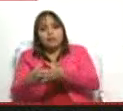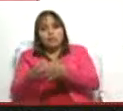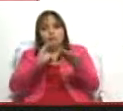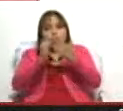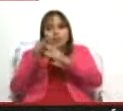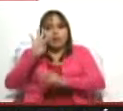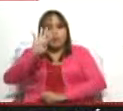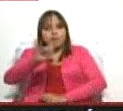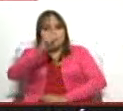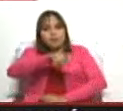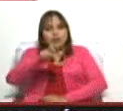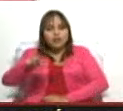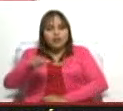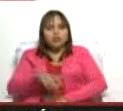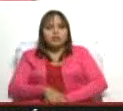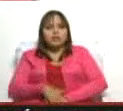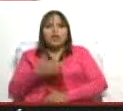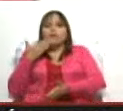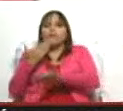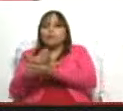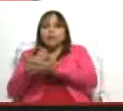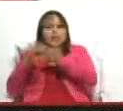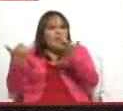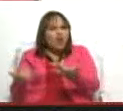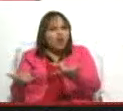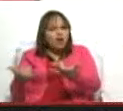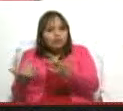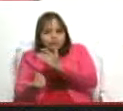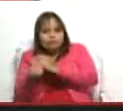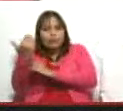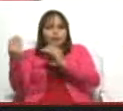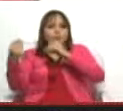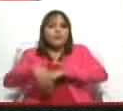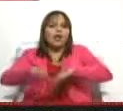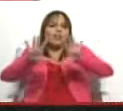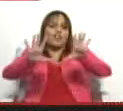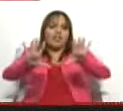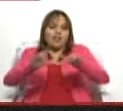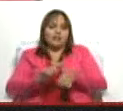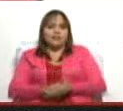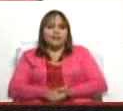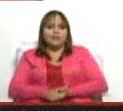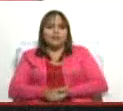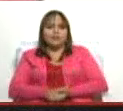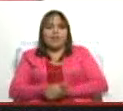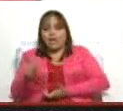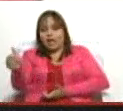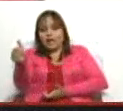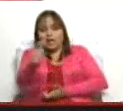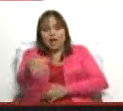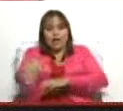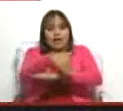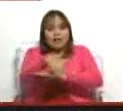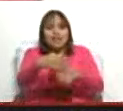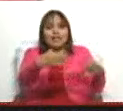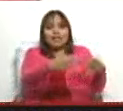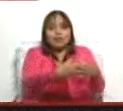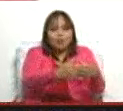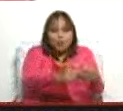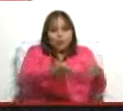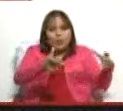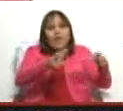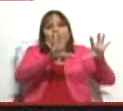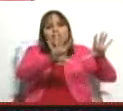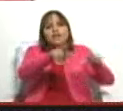personas. Y la propuesta es ahora llevarlo a 10. O sea, que en cada calle ese equipo sea de